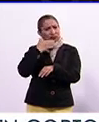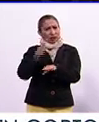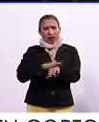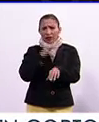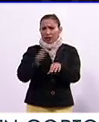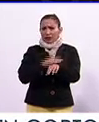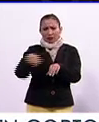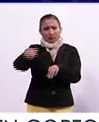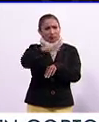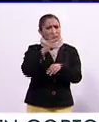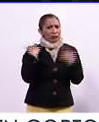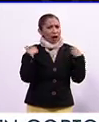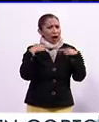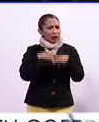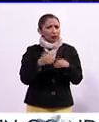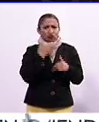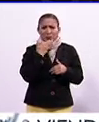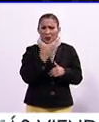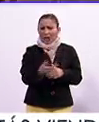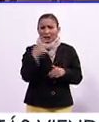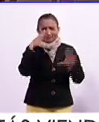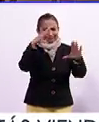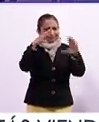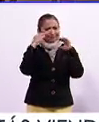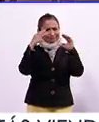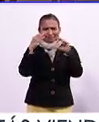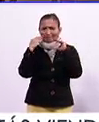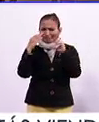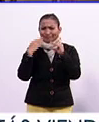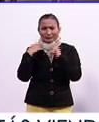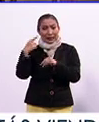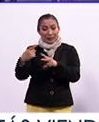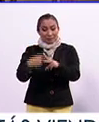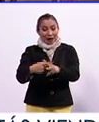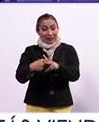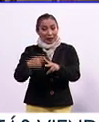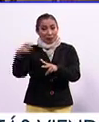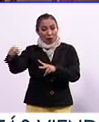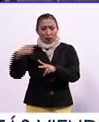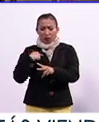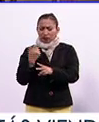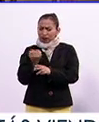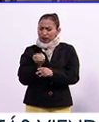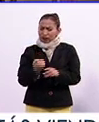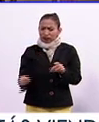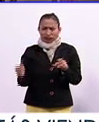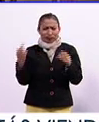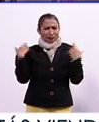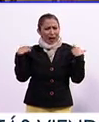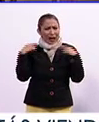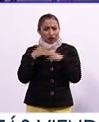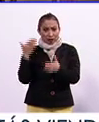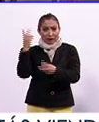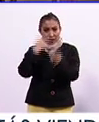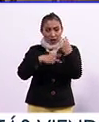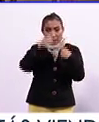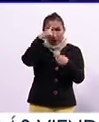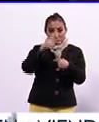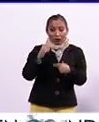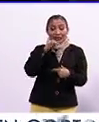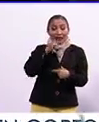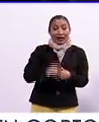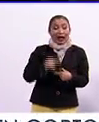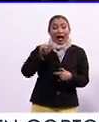excelentes profesores y evidentemente en matemáticas un distinguidísimo profesor que llegó a México